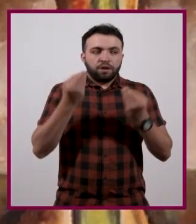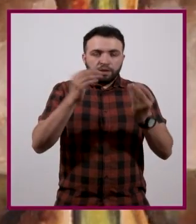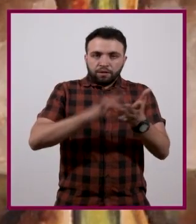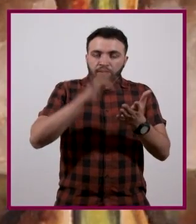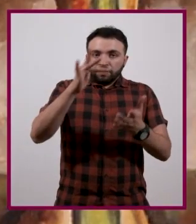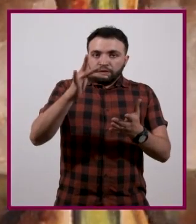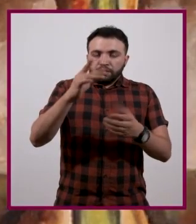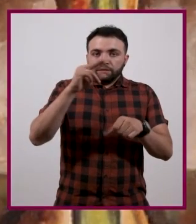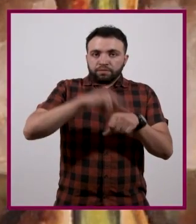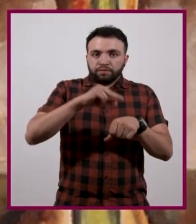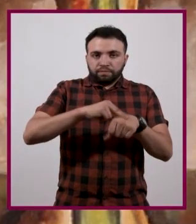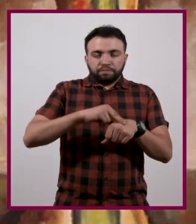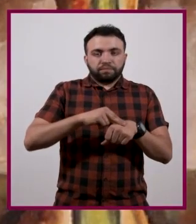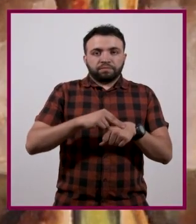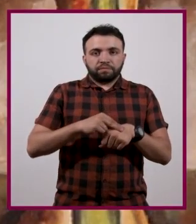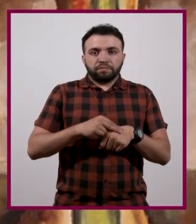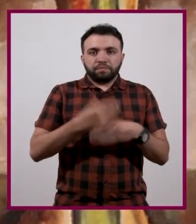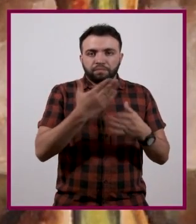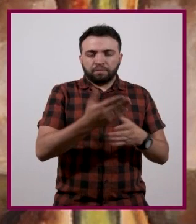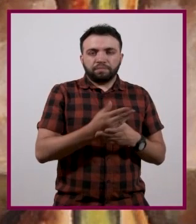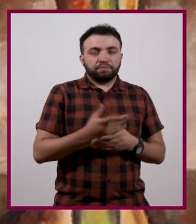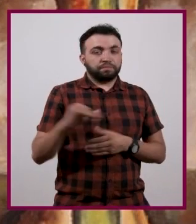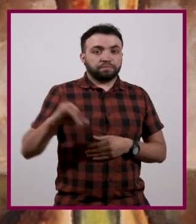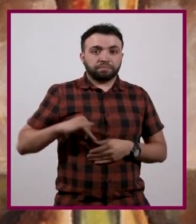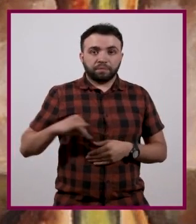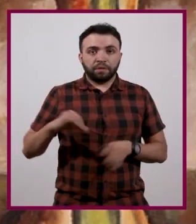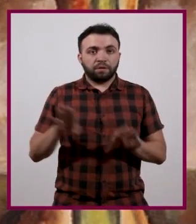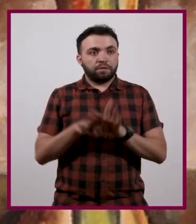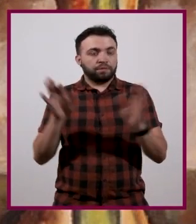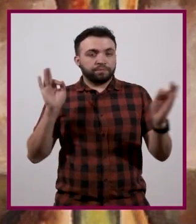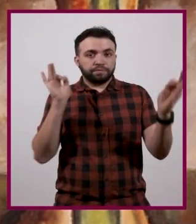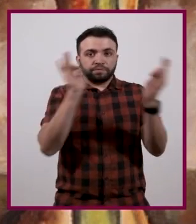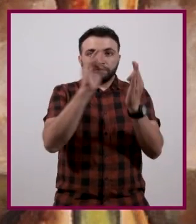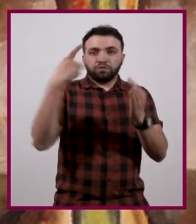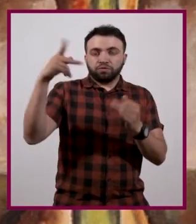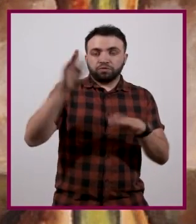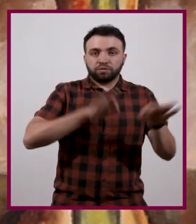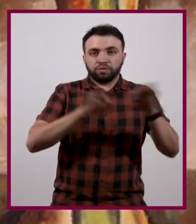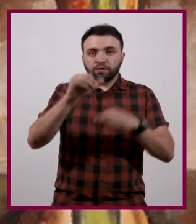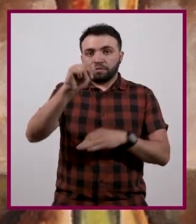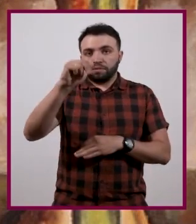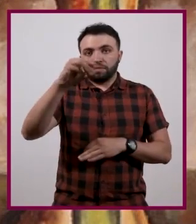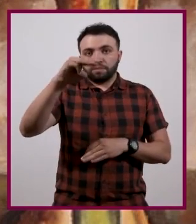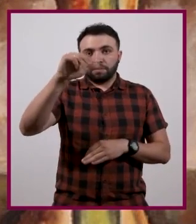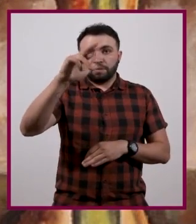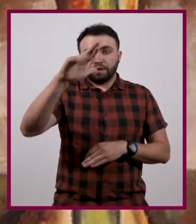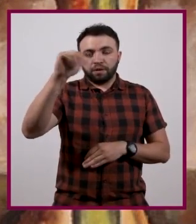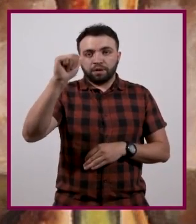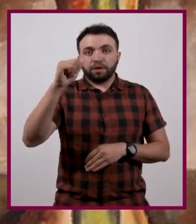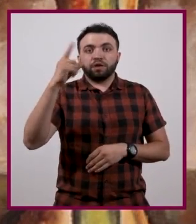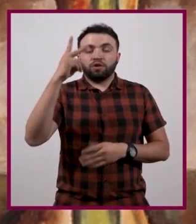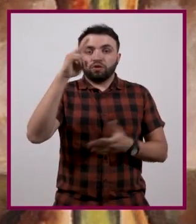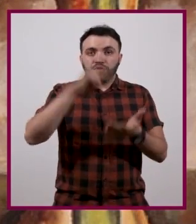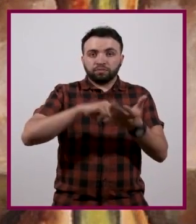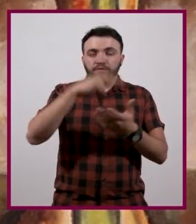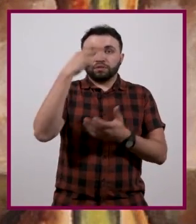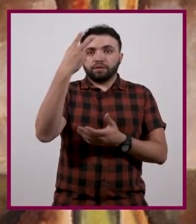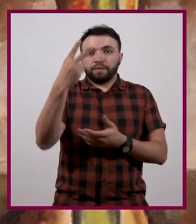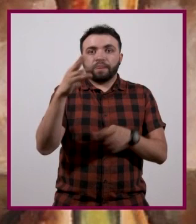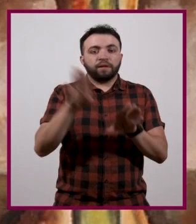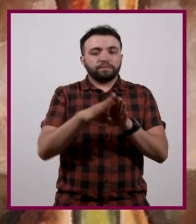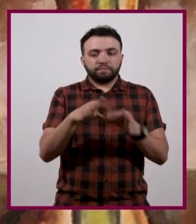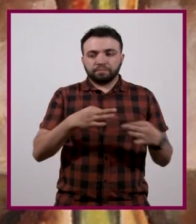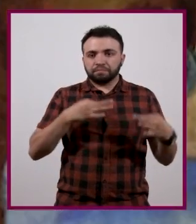Muchas gracias, doctora Dina Komisarenko. Qué interesante aproximación al trabajo de María Izquierdo, que en el 2002 fue declarado